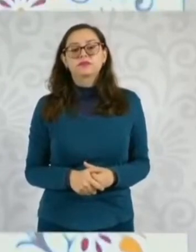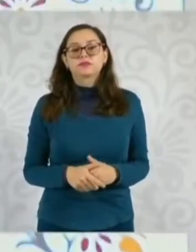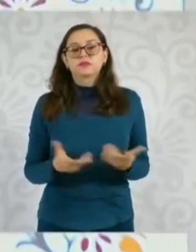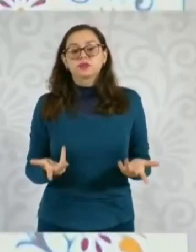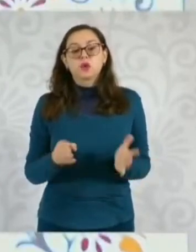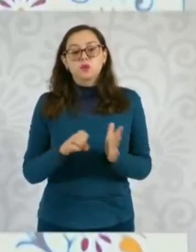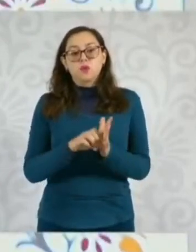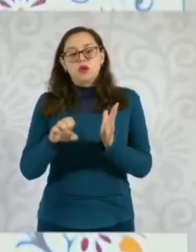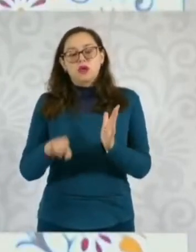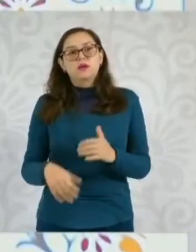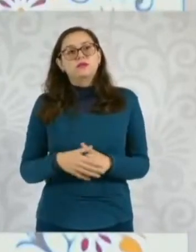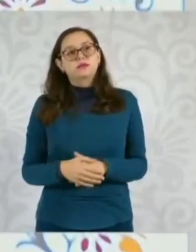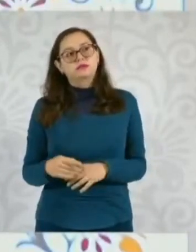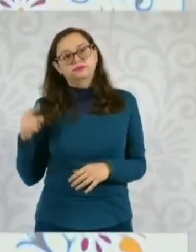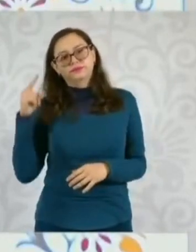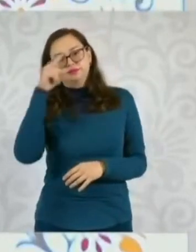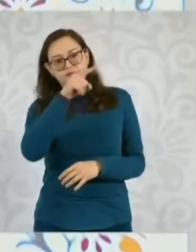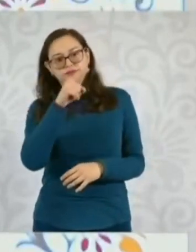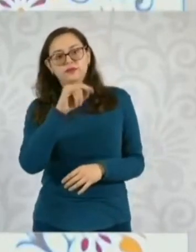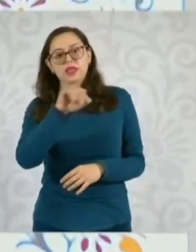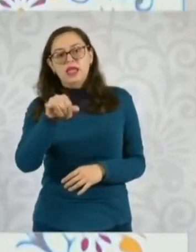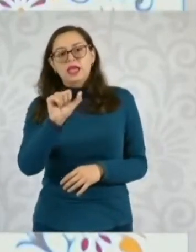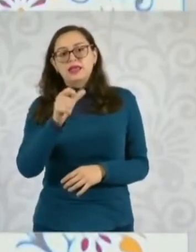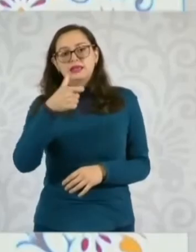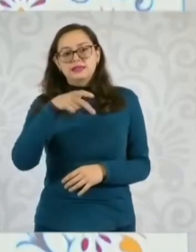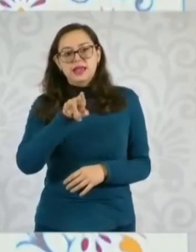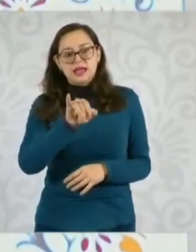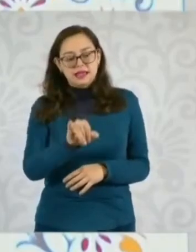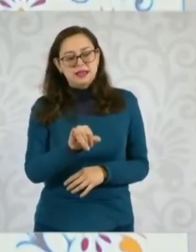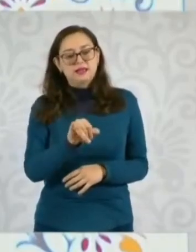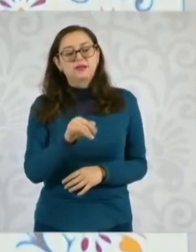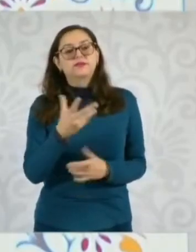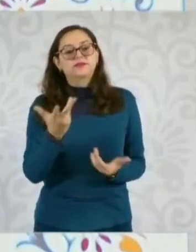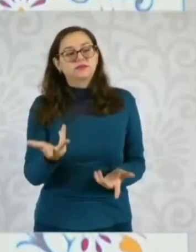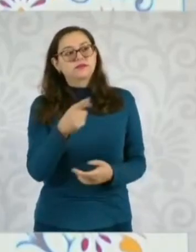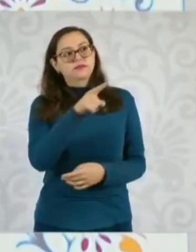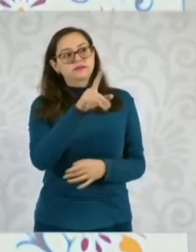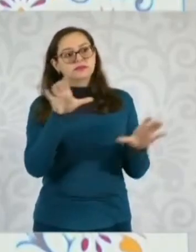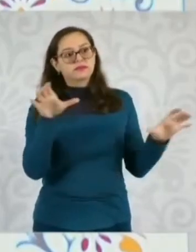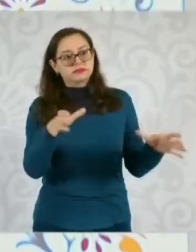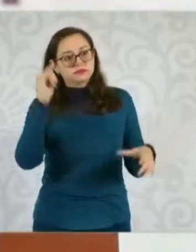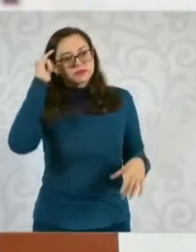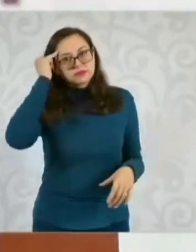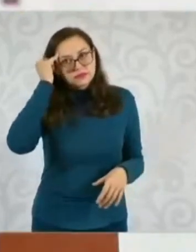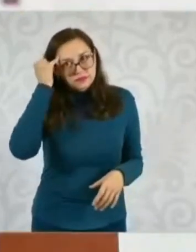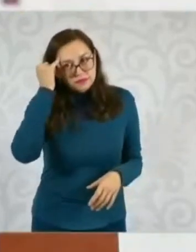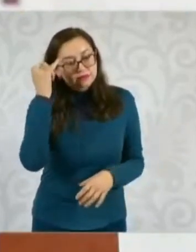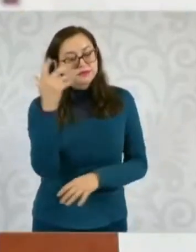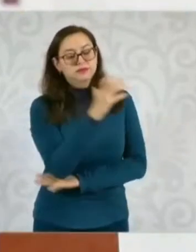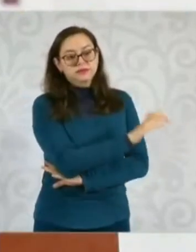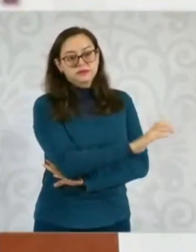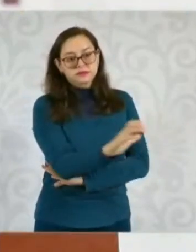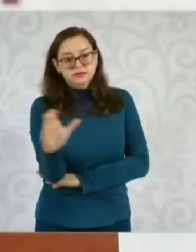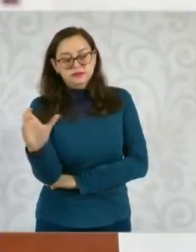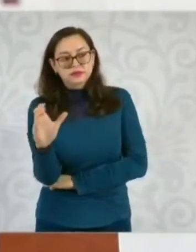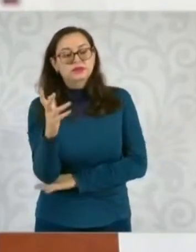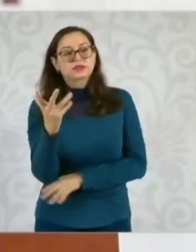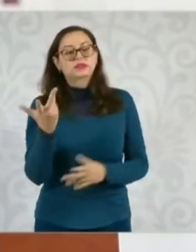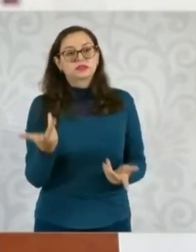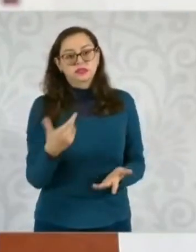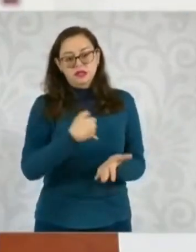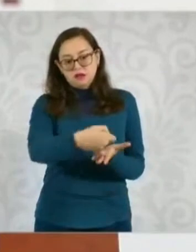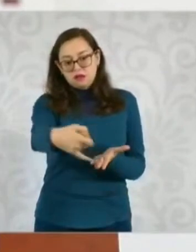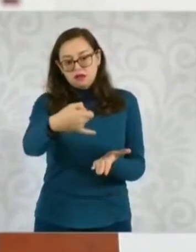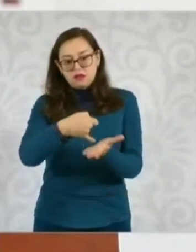al pueblo yaqui fue principalmente a comunidad agraria, a las comunidades. La mayor parte de Oaxaca, que es donde